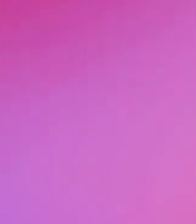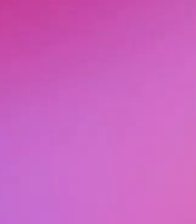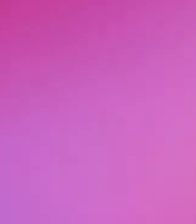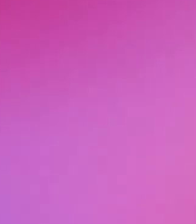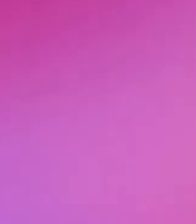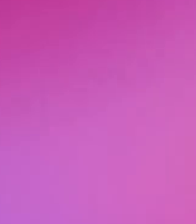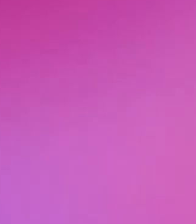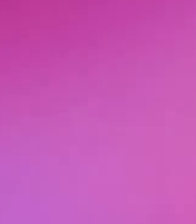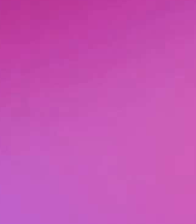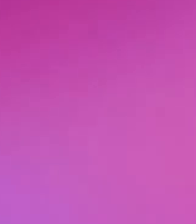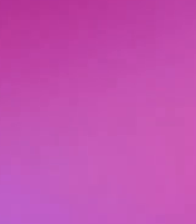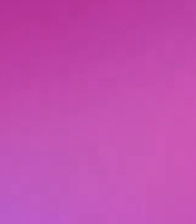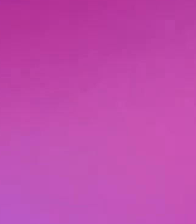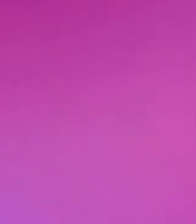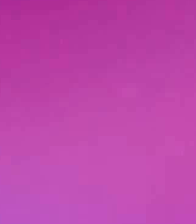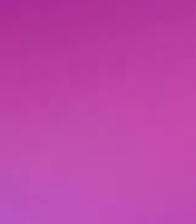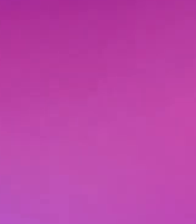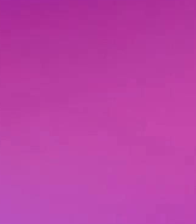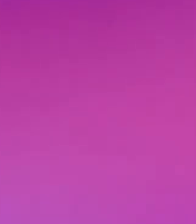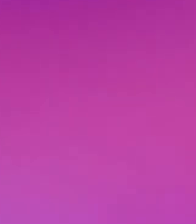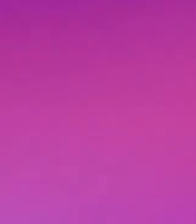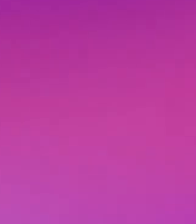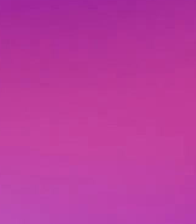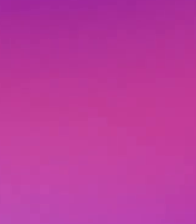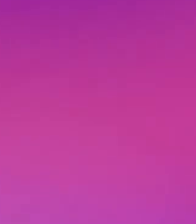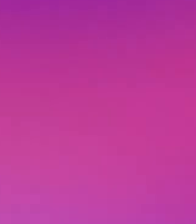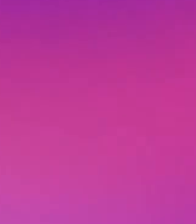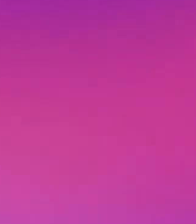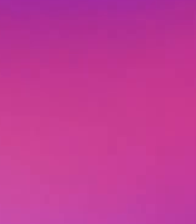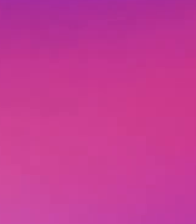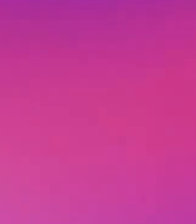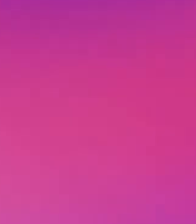versión digital, recuerda que los puedes encontrar en la página